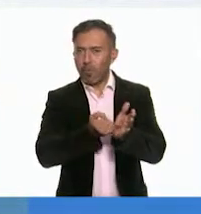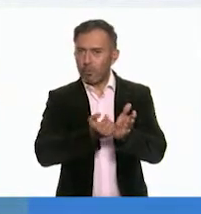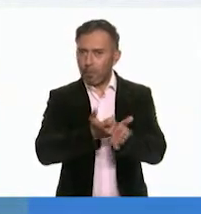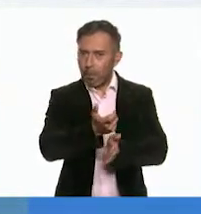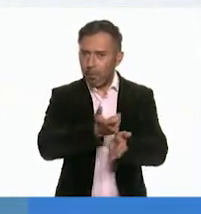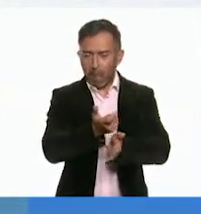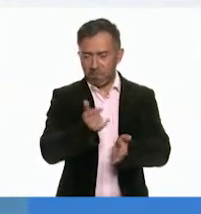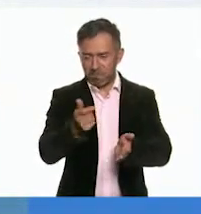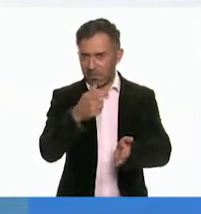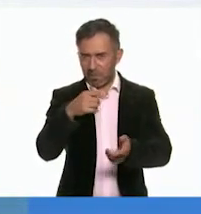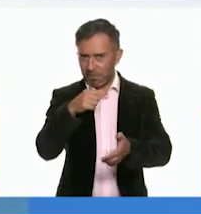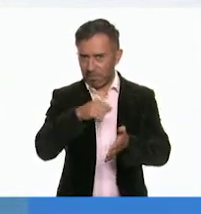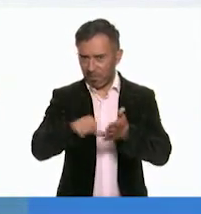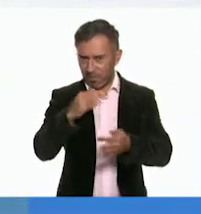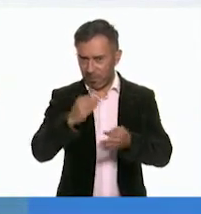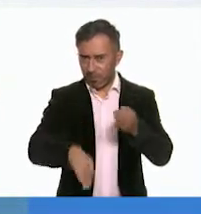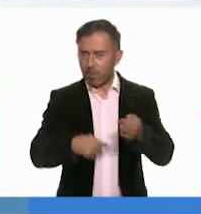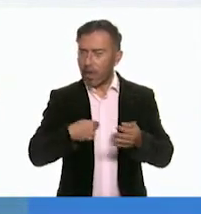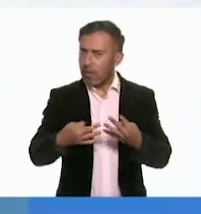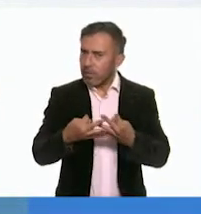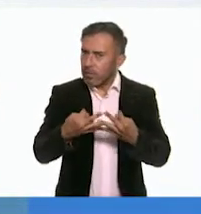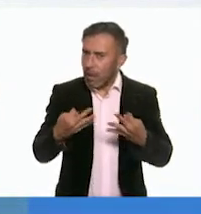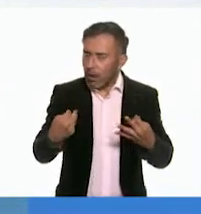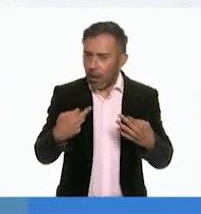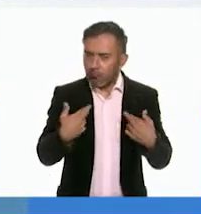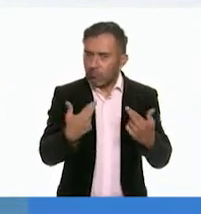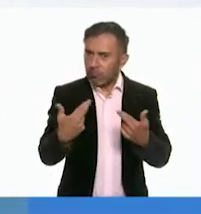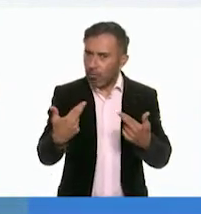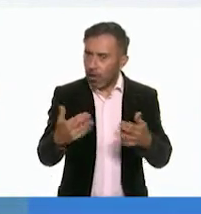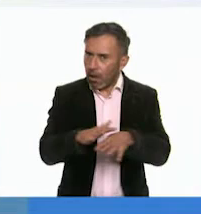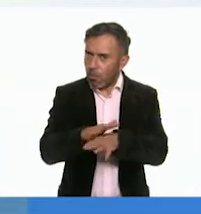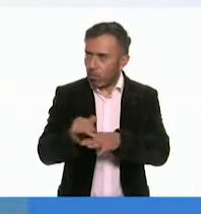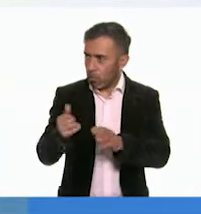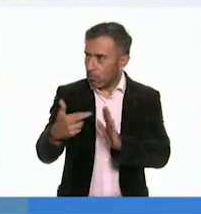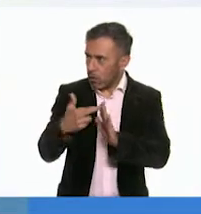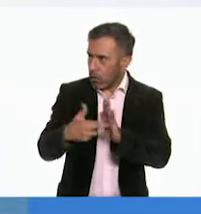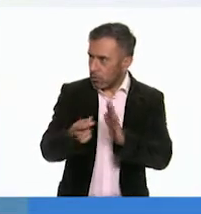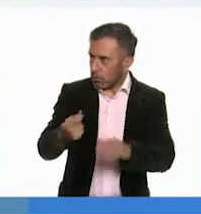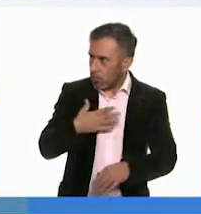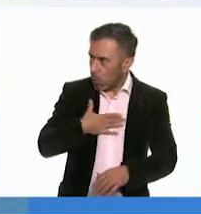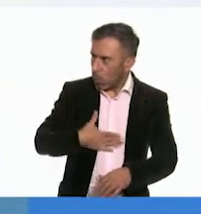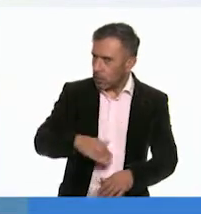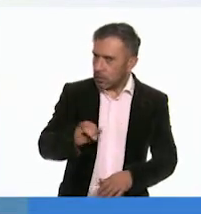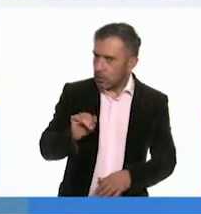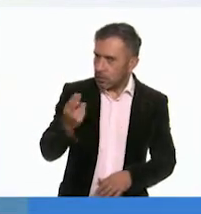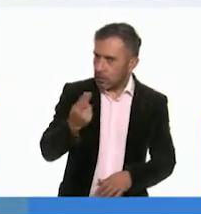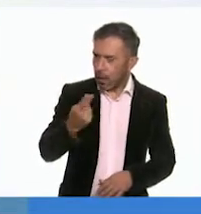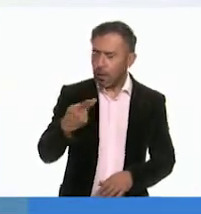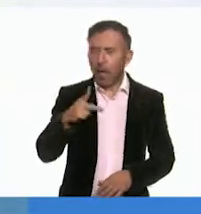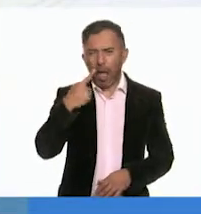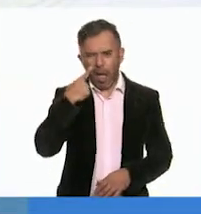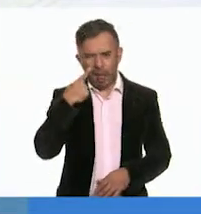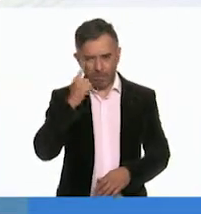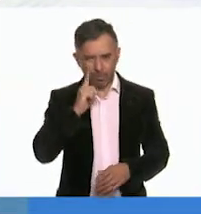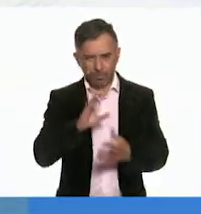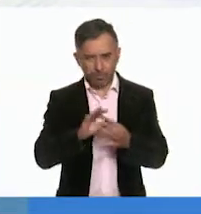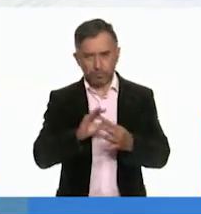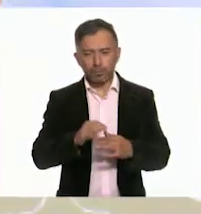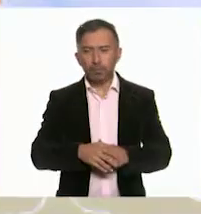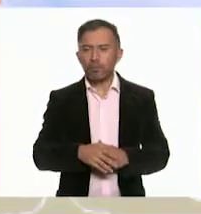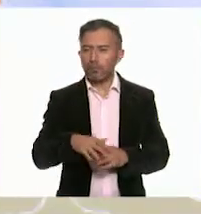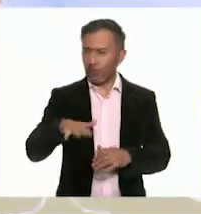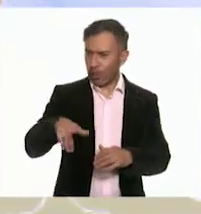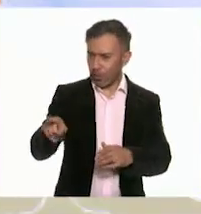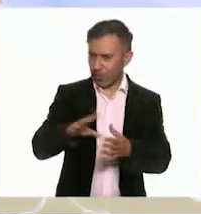la restitución de tierras. Eran medidas muy justas y necesarias. Pero a ver, estábamos en